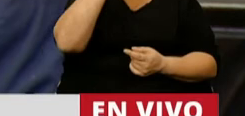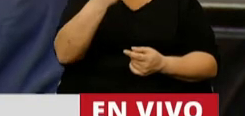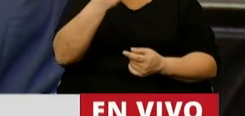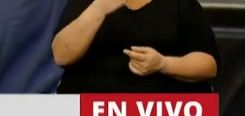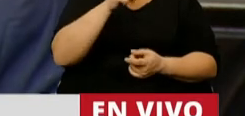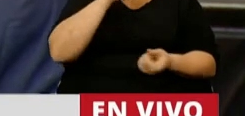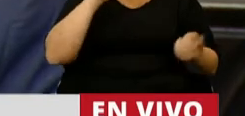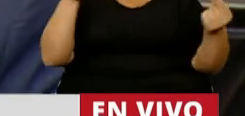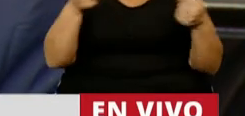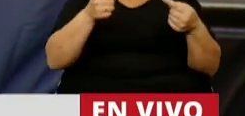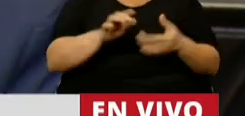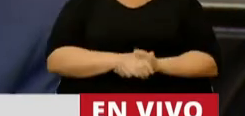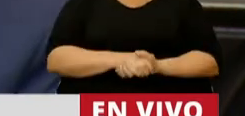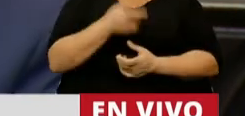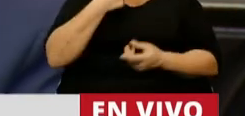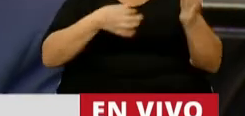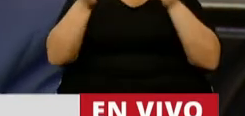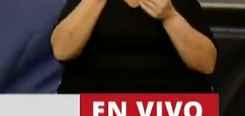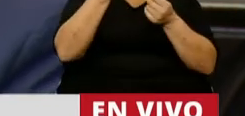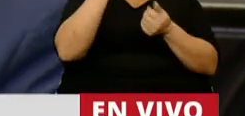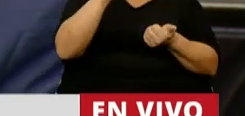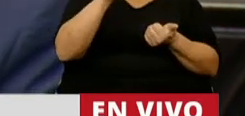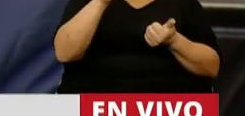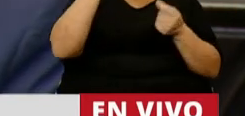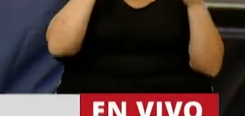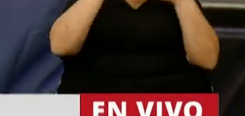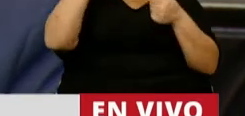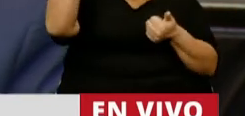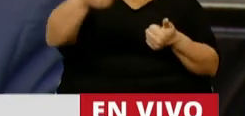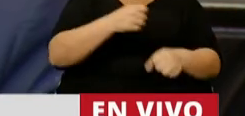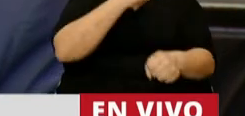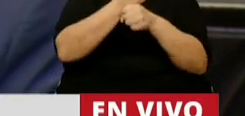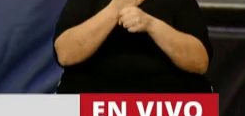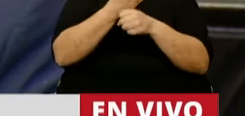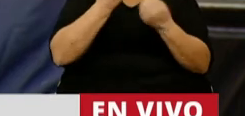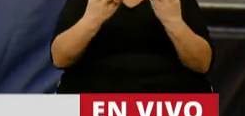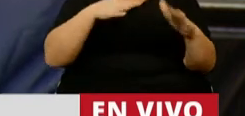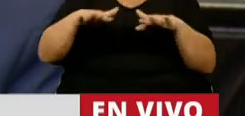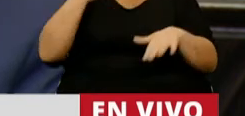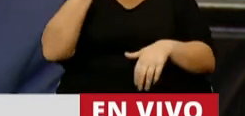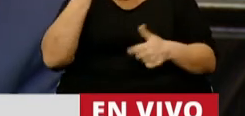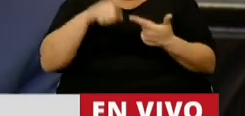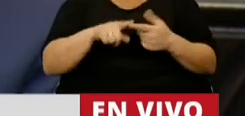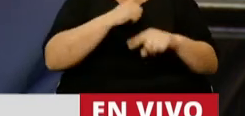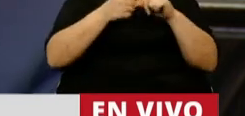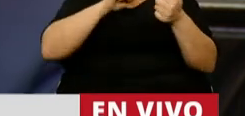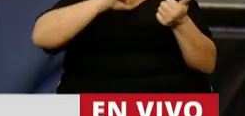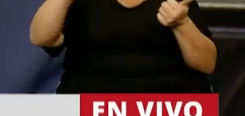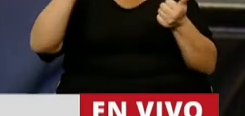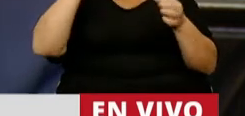2021. Desde la pretendida cotización del dólar hasta el nivel de la actividad económica, pasando por la